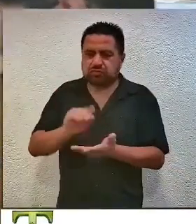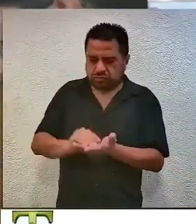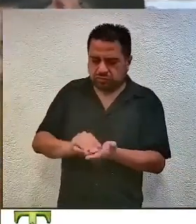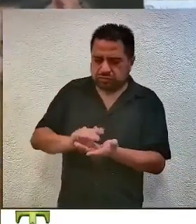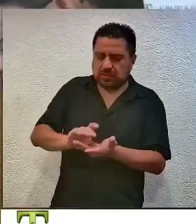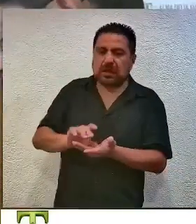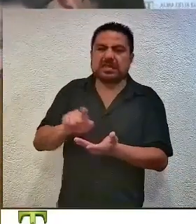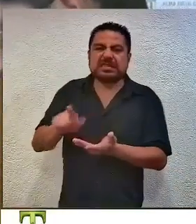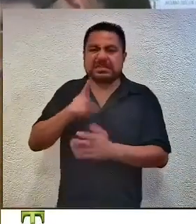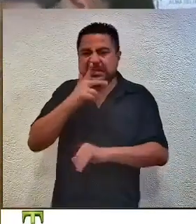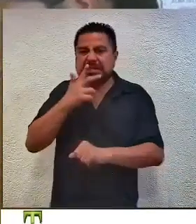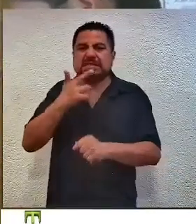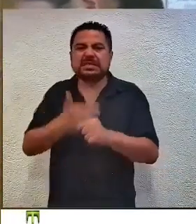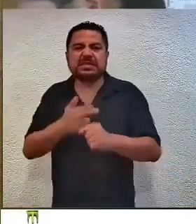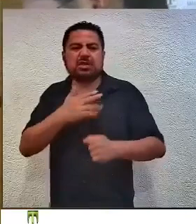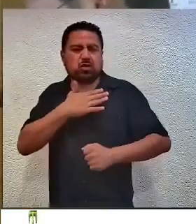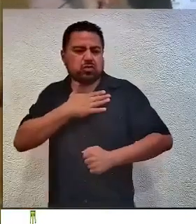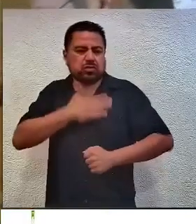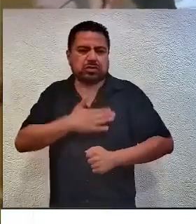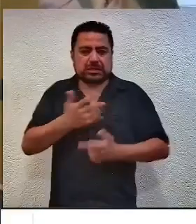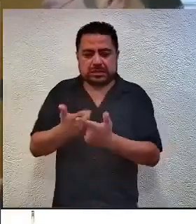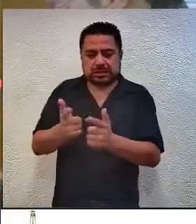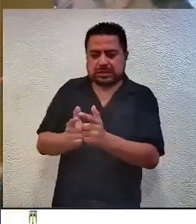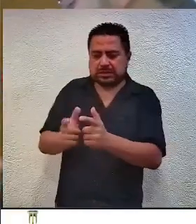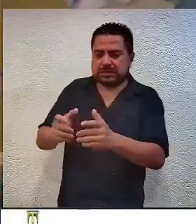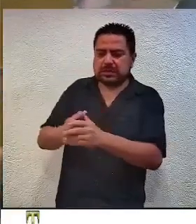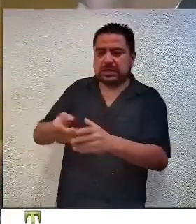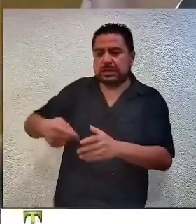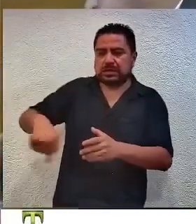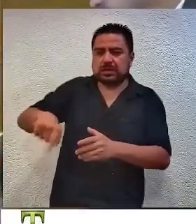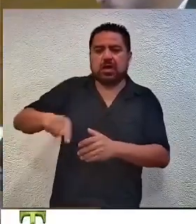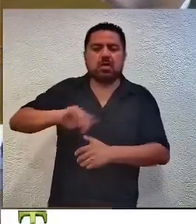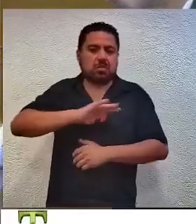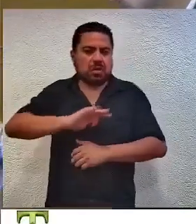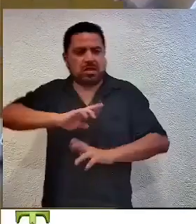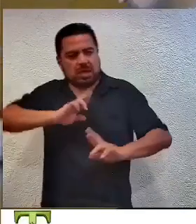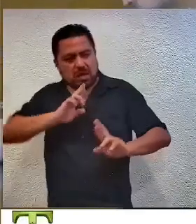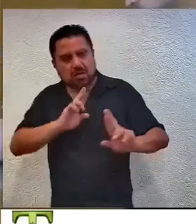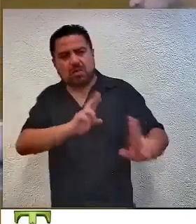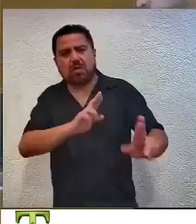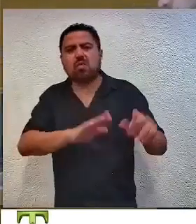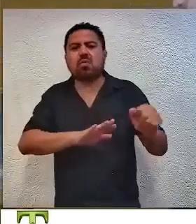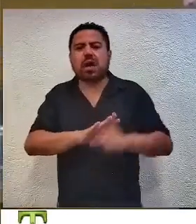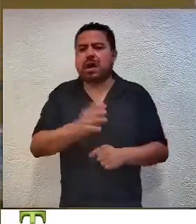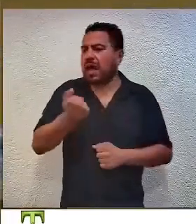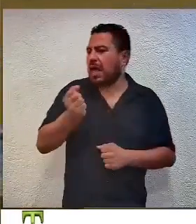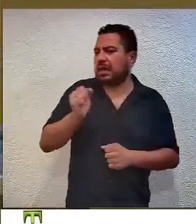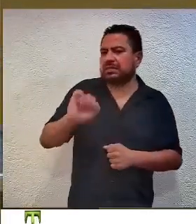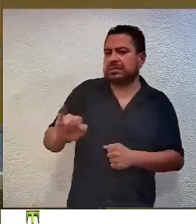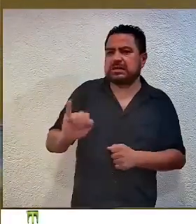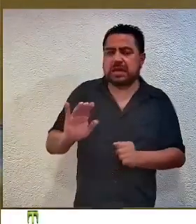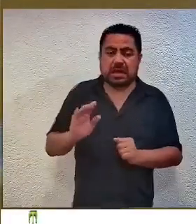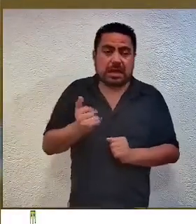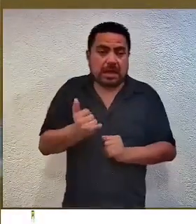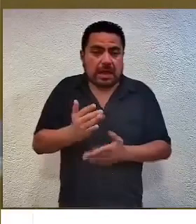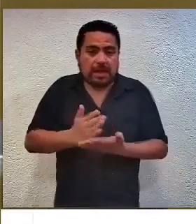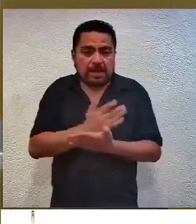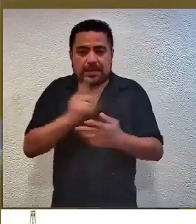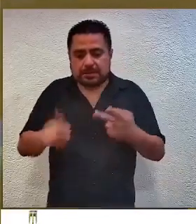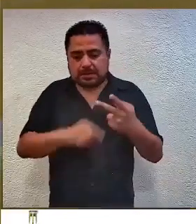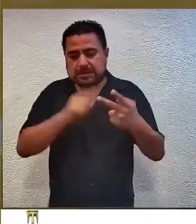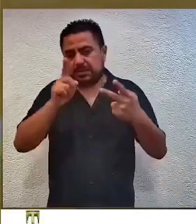que sea la autoridad de justicia intrapartidaria quien resuelva sobre la naturaleza. Y en